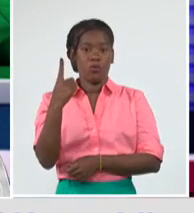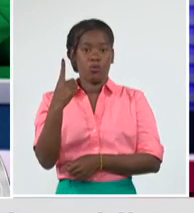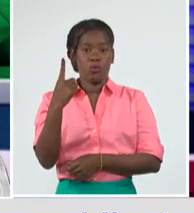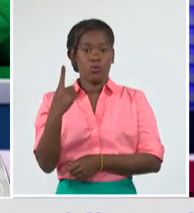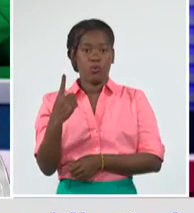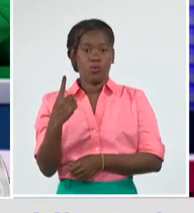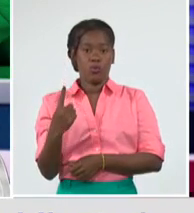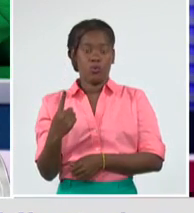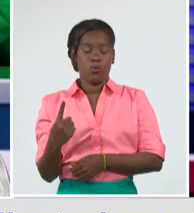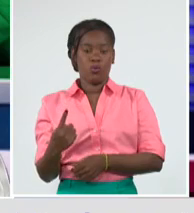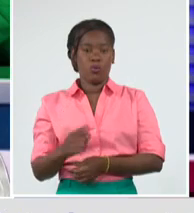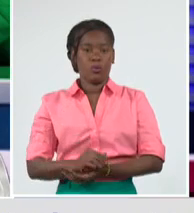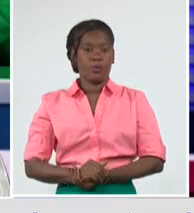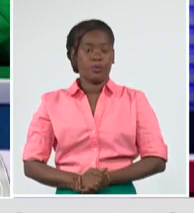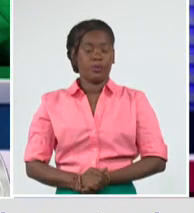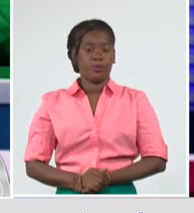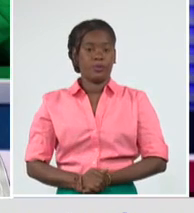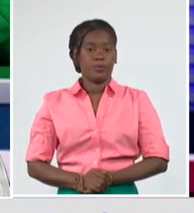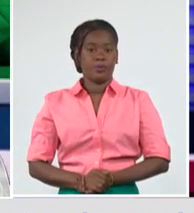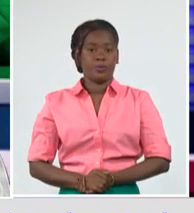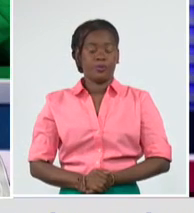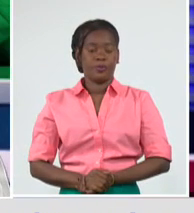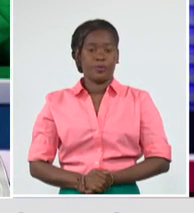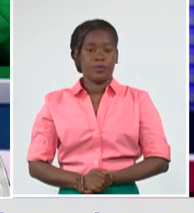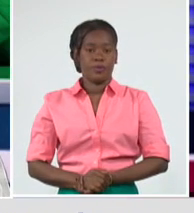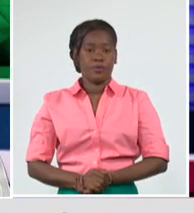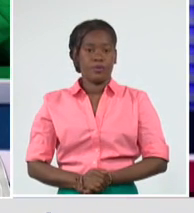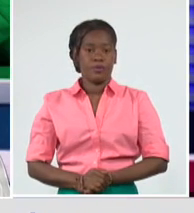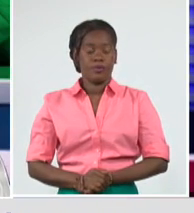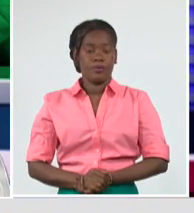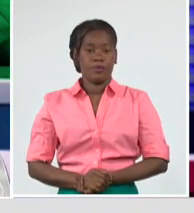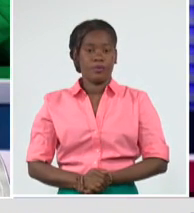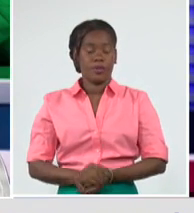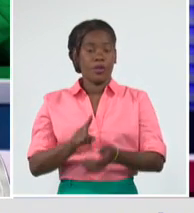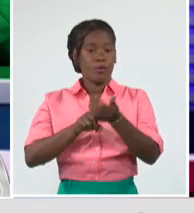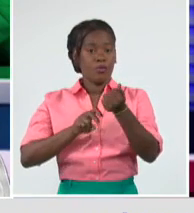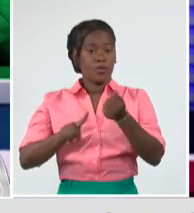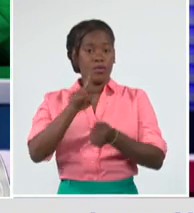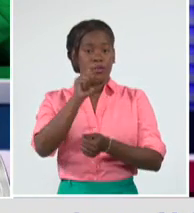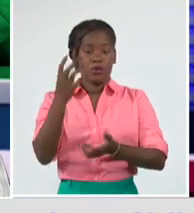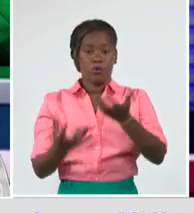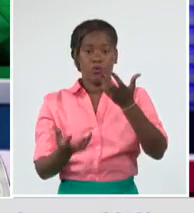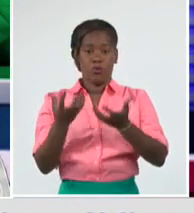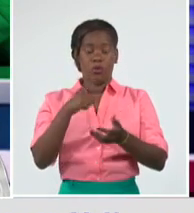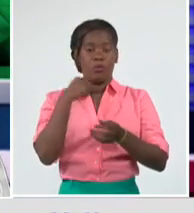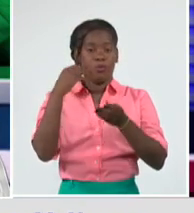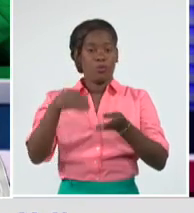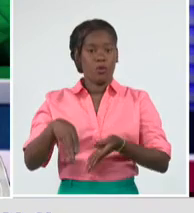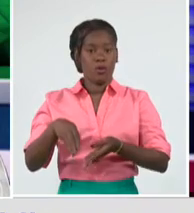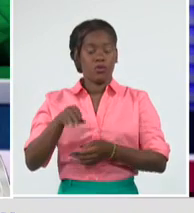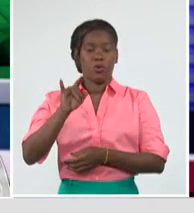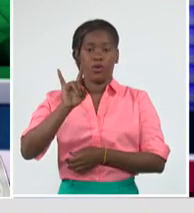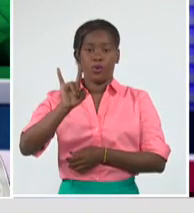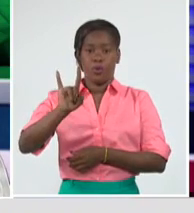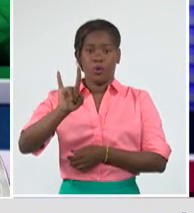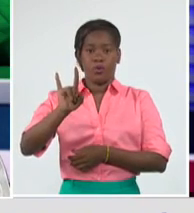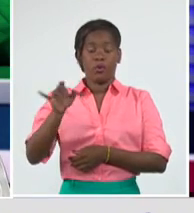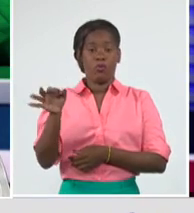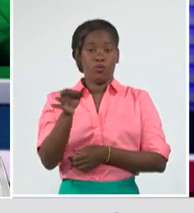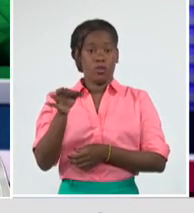uno. En la provincia de Cienfuegos fallecen 9 personas, del municipio de Cienfuegos 8 y